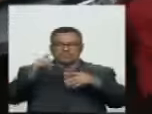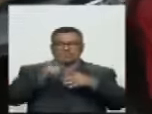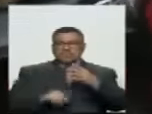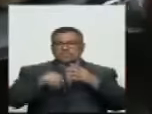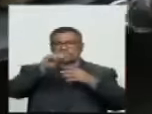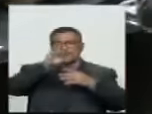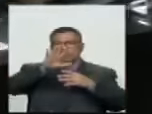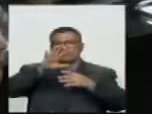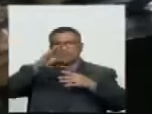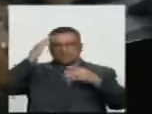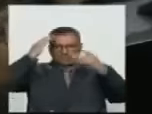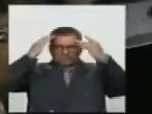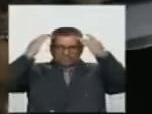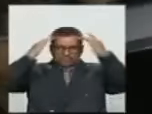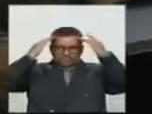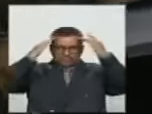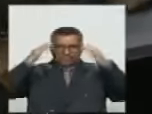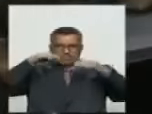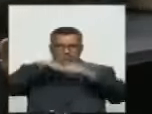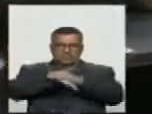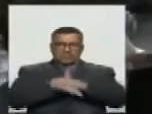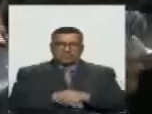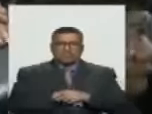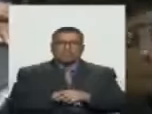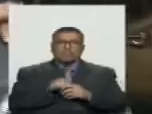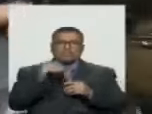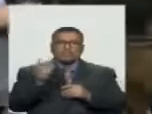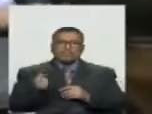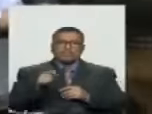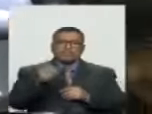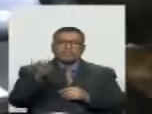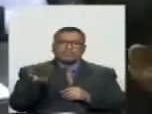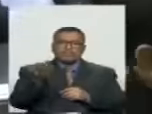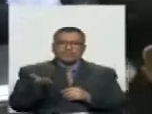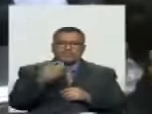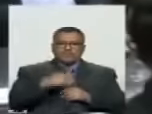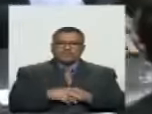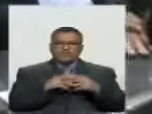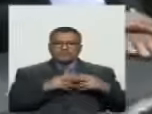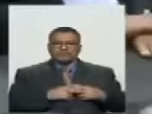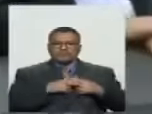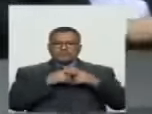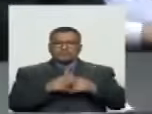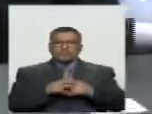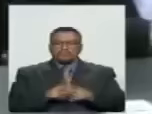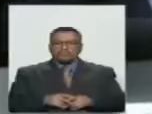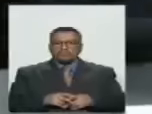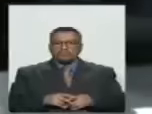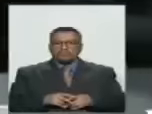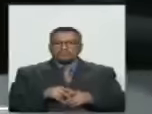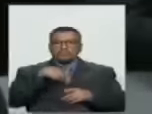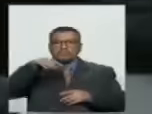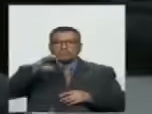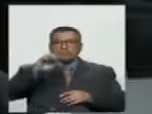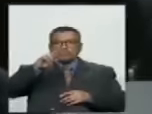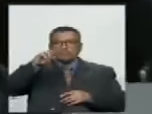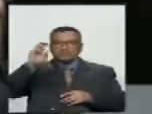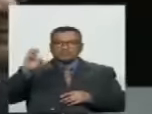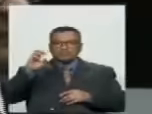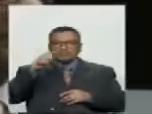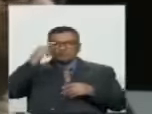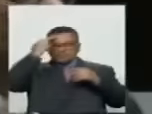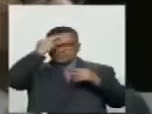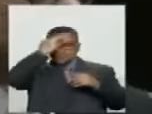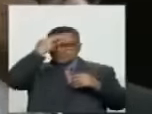partes de nuestro cerebro. La más importante relacionada con la voluntad, el lóbulo prefrontal, el